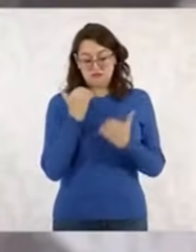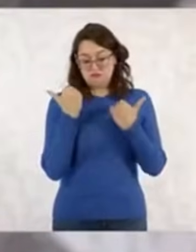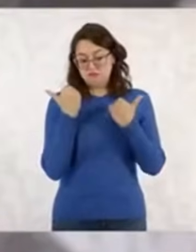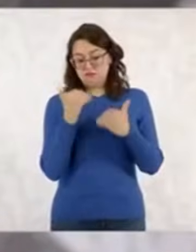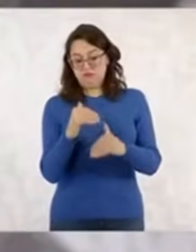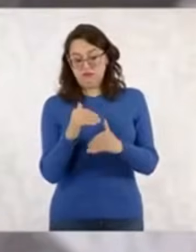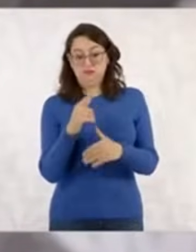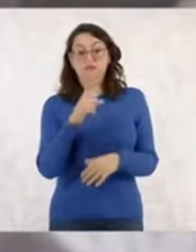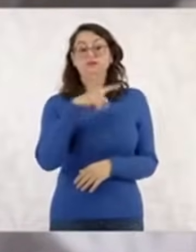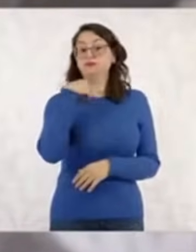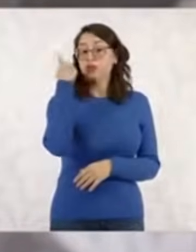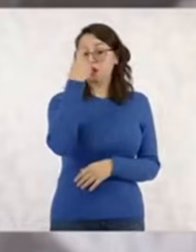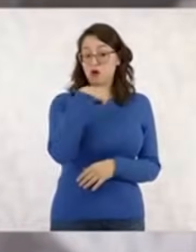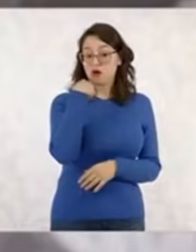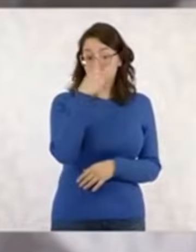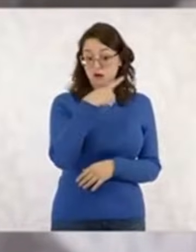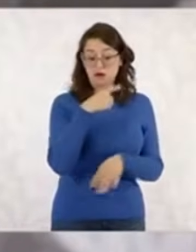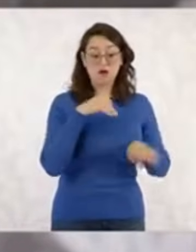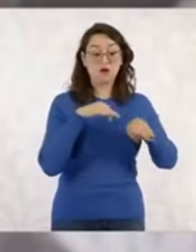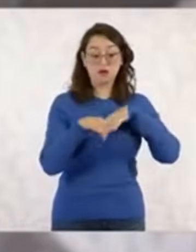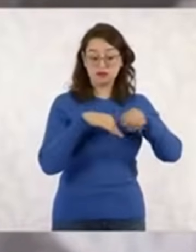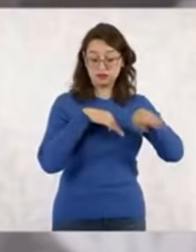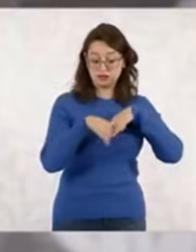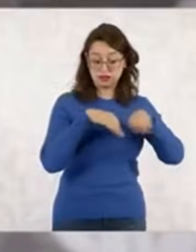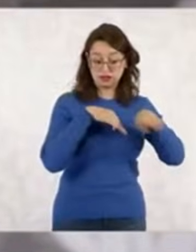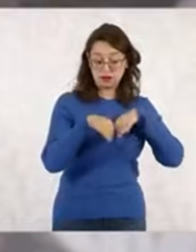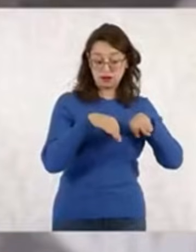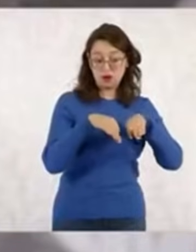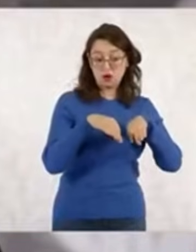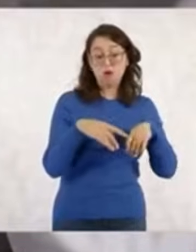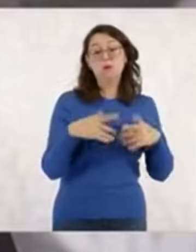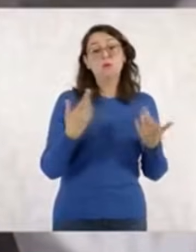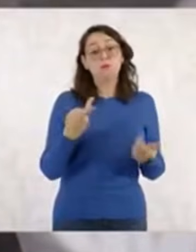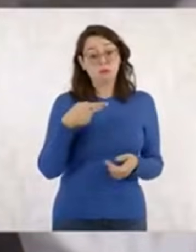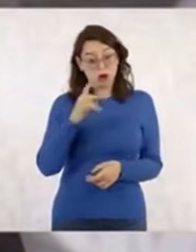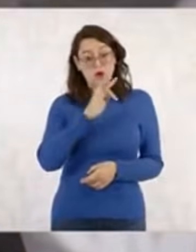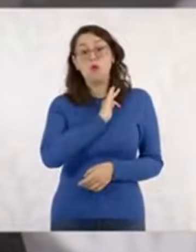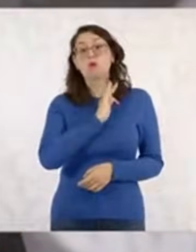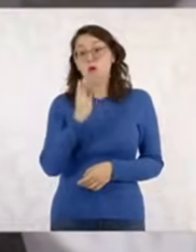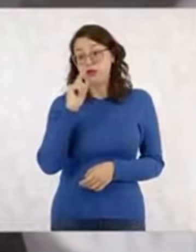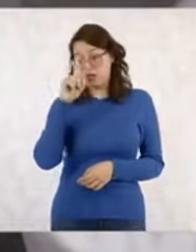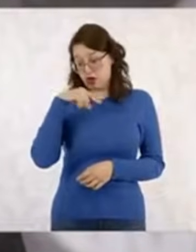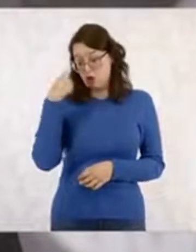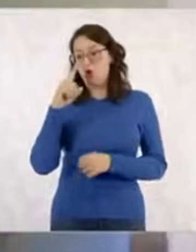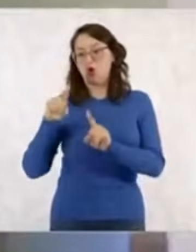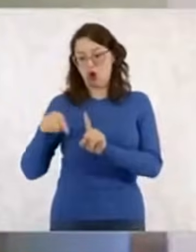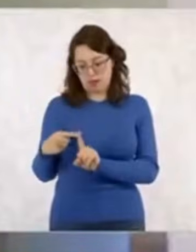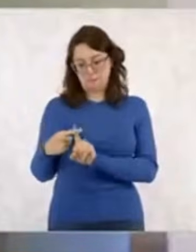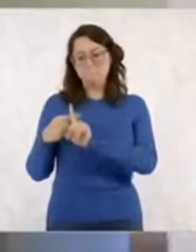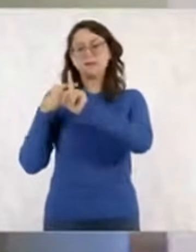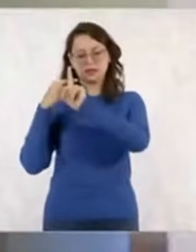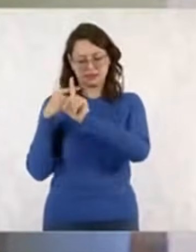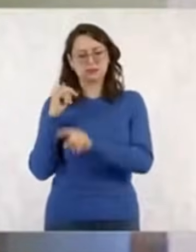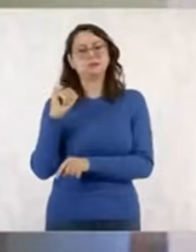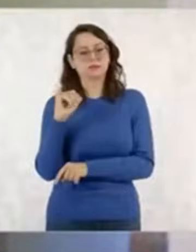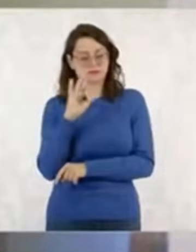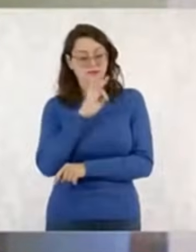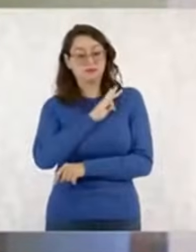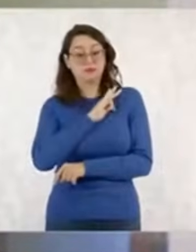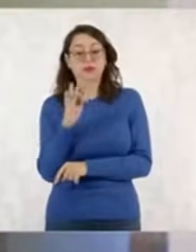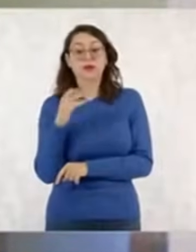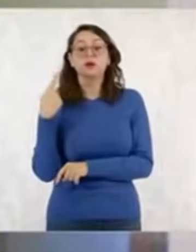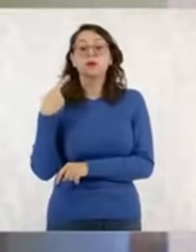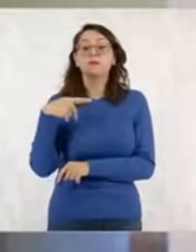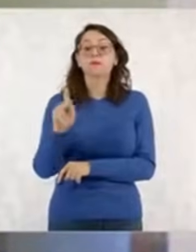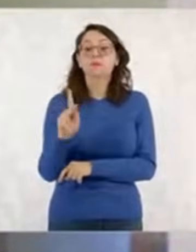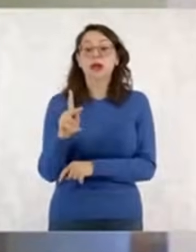suma entre las horas ordinarias de trabajo y las extraordinarias no puedan superar en ninguno de los casos las 12